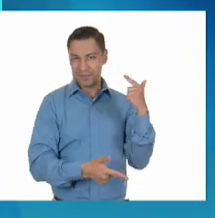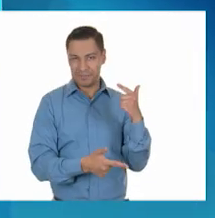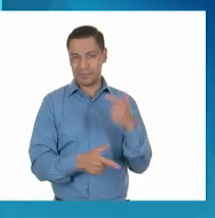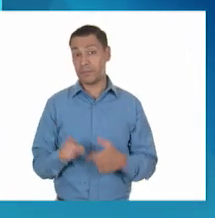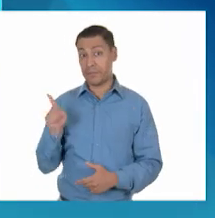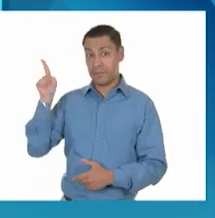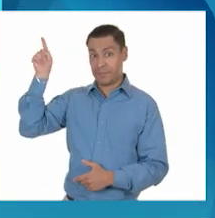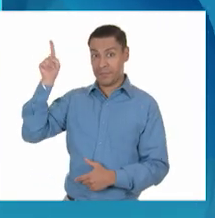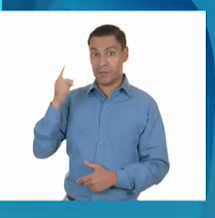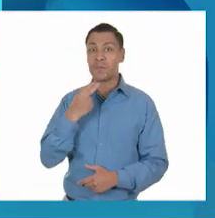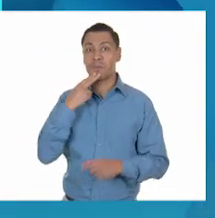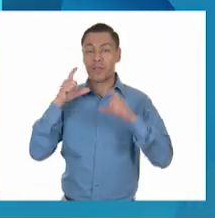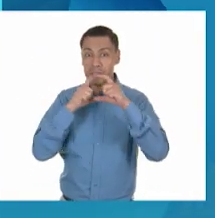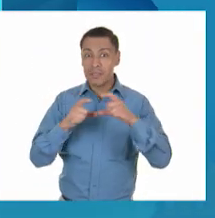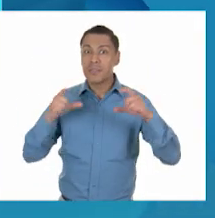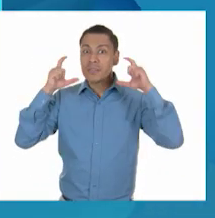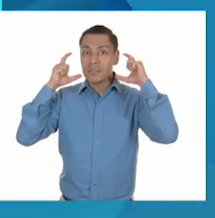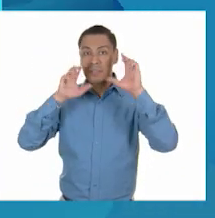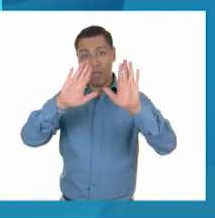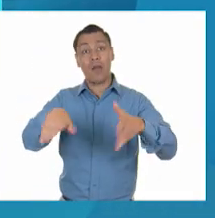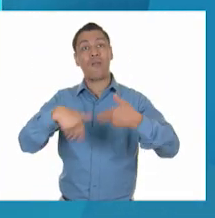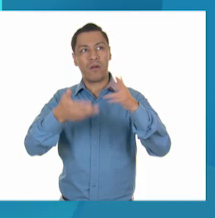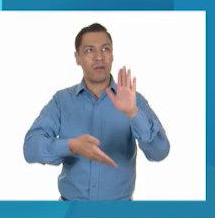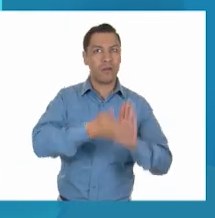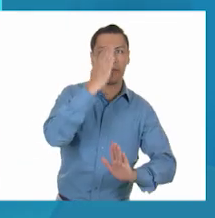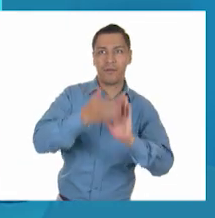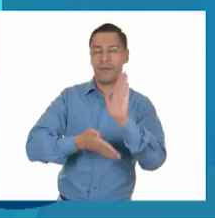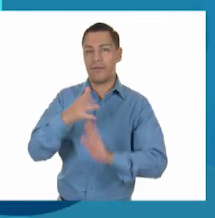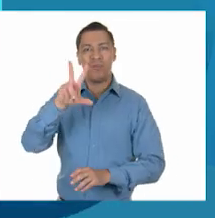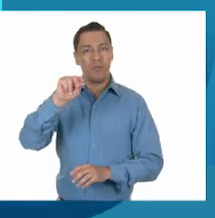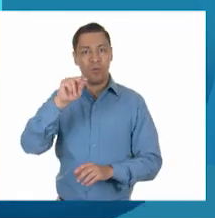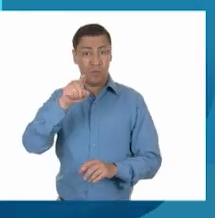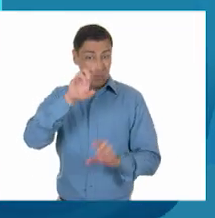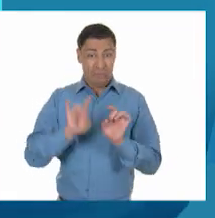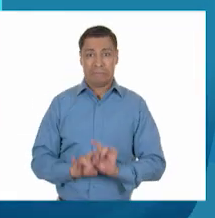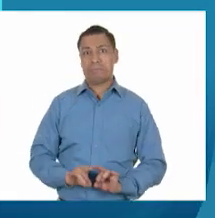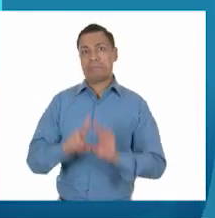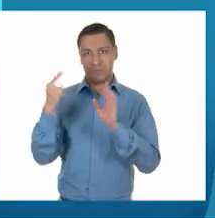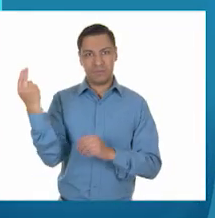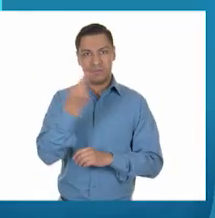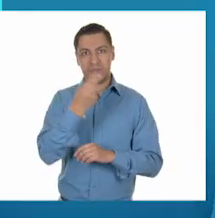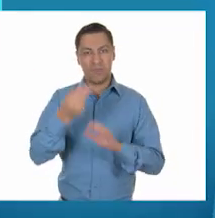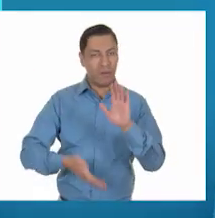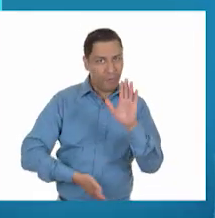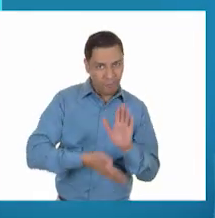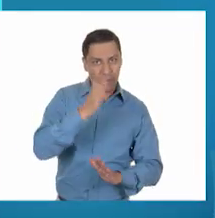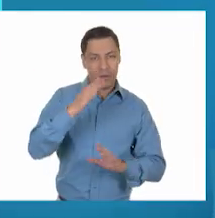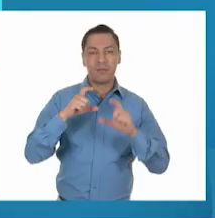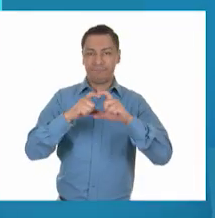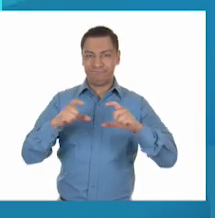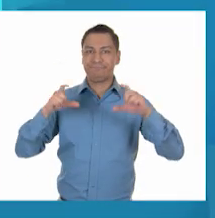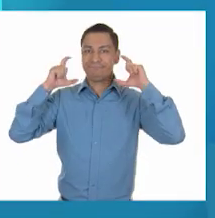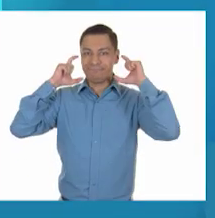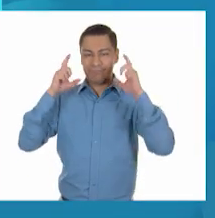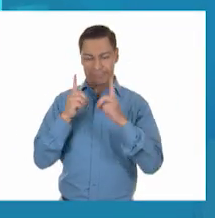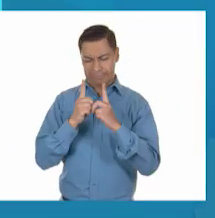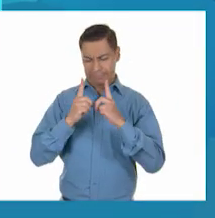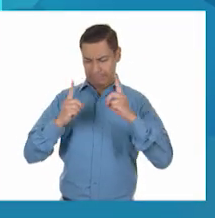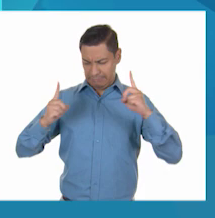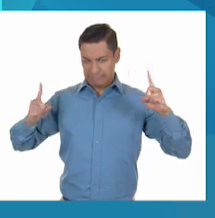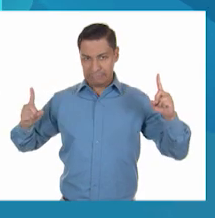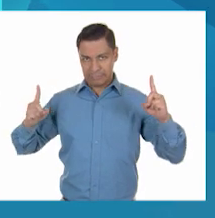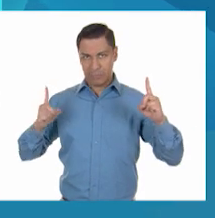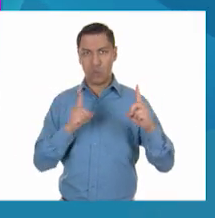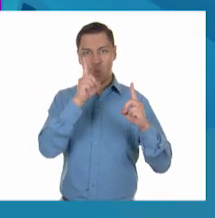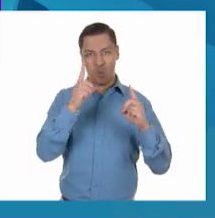Utiliza cubrebocas. No salgas de casa. Si tienes que hacerlo, recuerda que es obligatorio utilizarlo. Mantén una distancia mínima de un metro